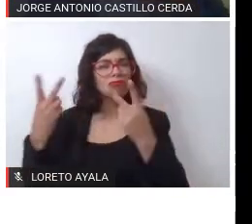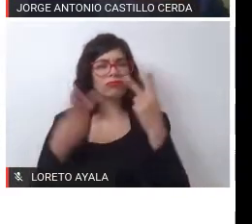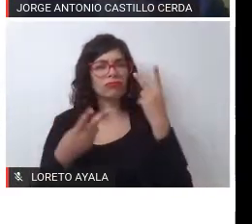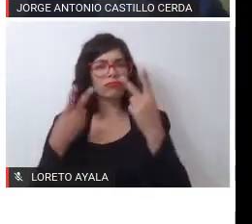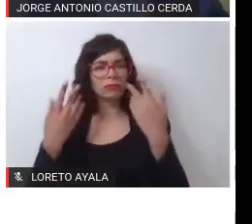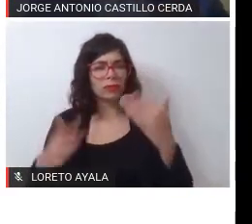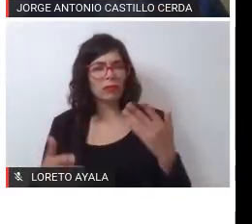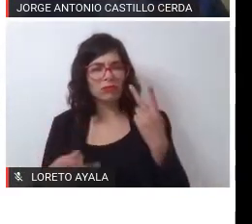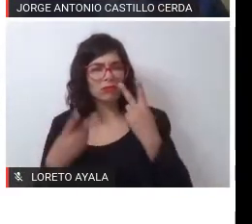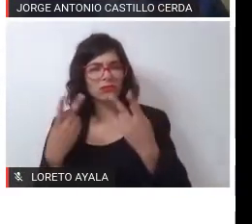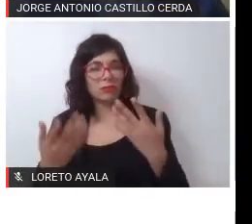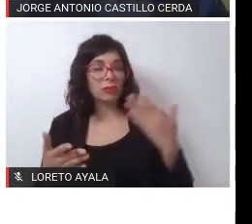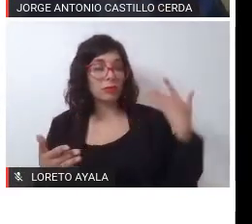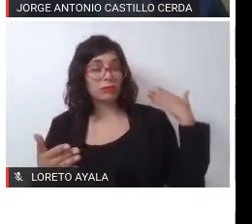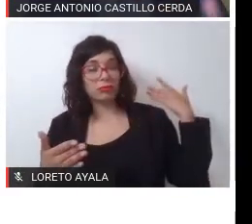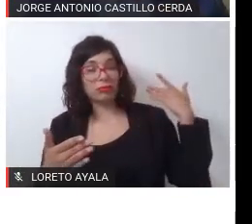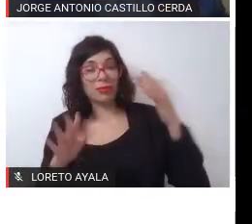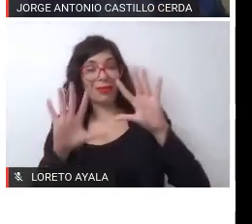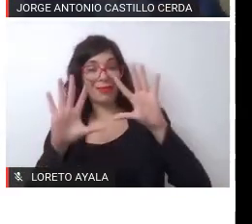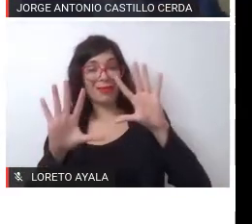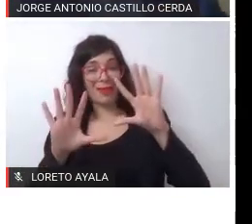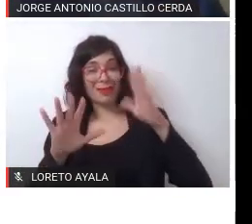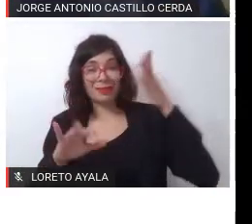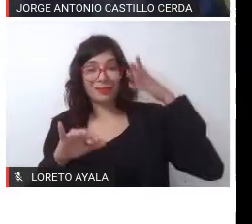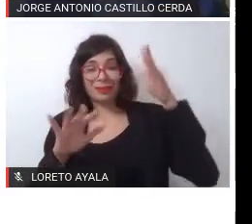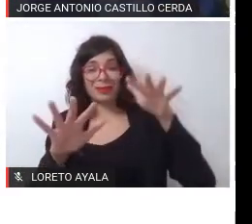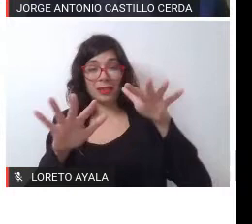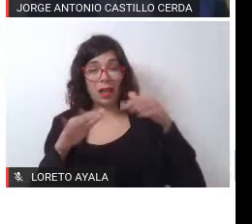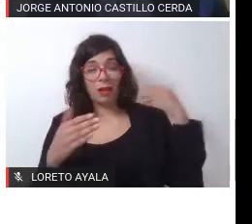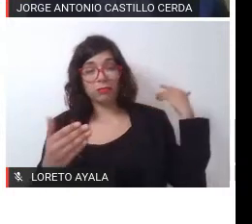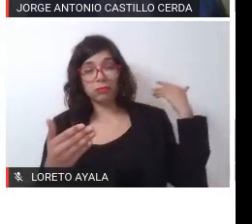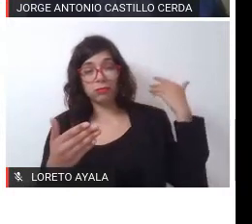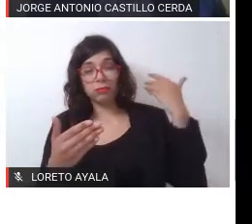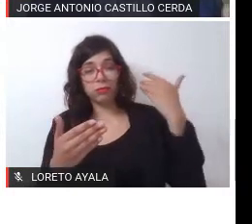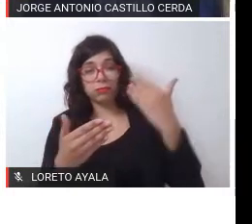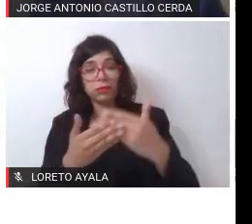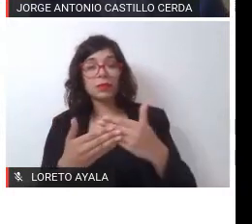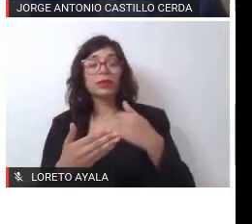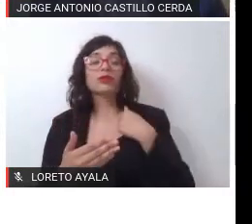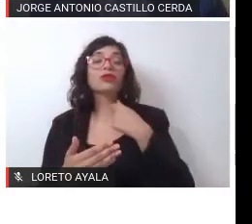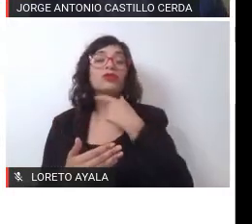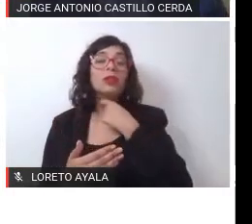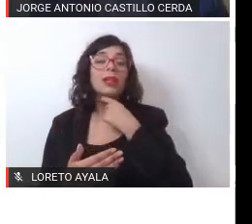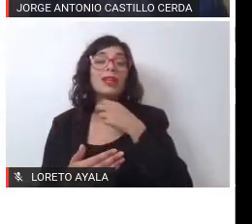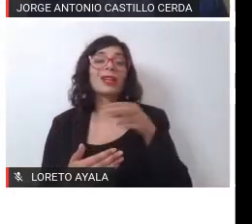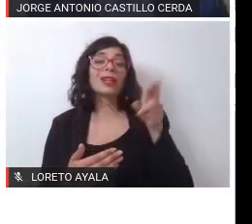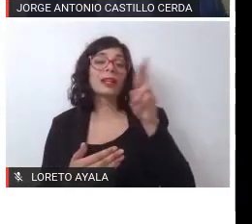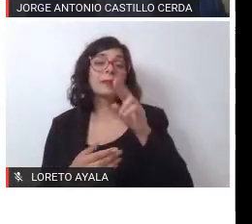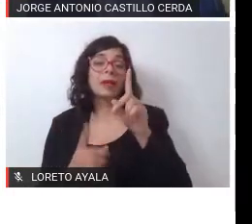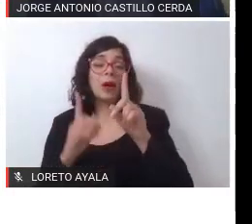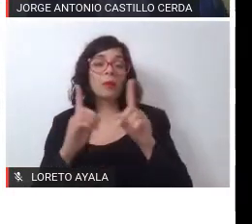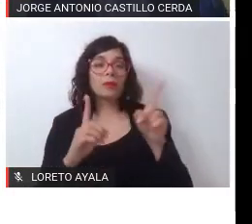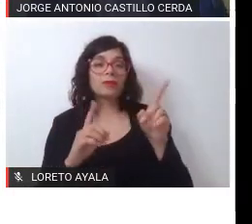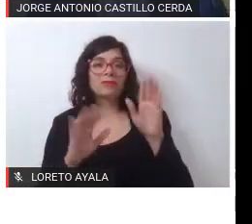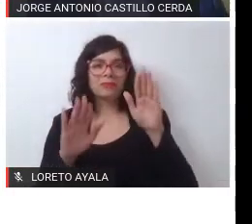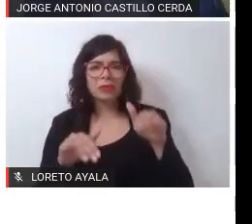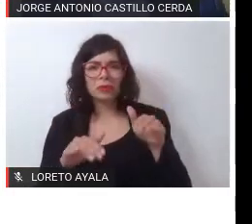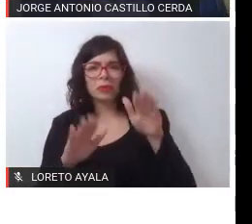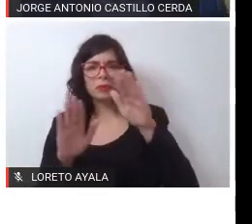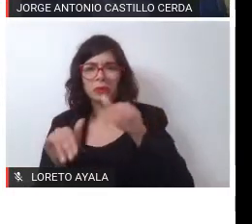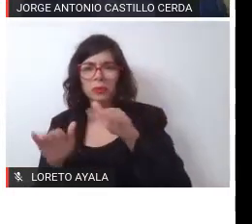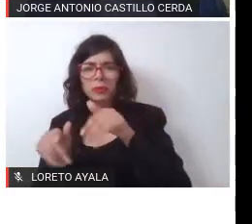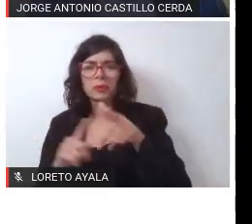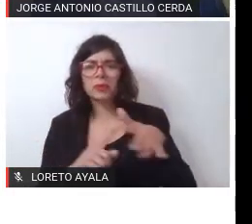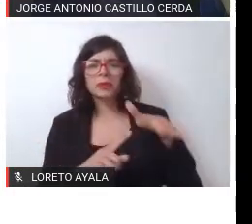10 seminarios y quiero repasarlos porque de verdad se cruzan con las mismas situaciones y los